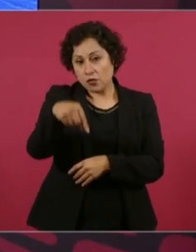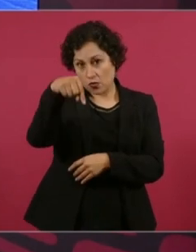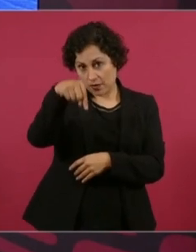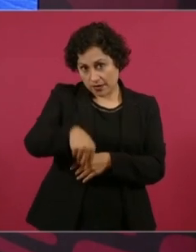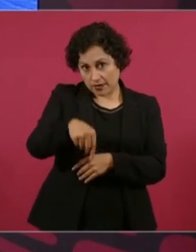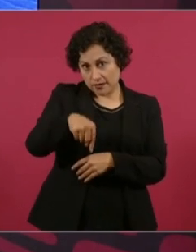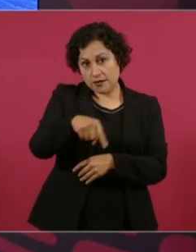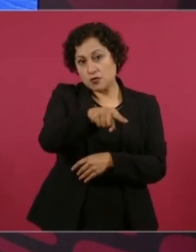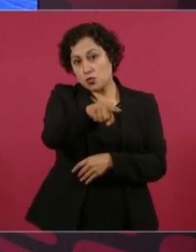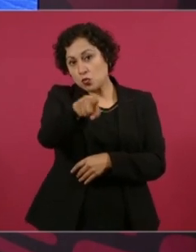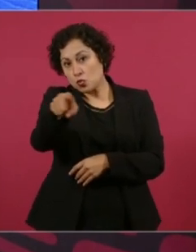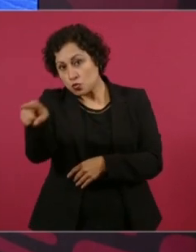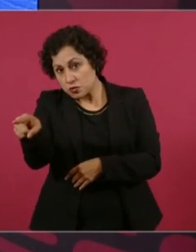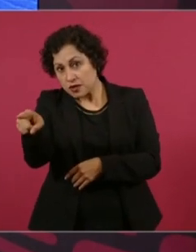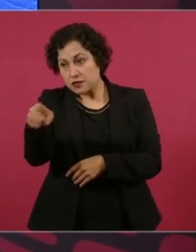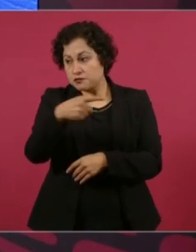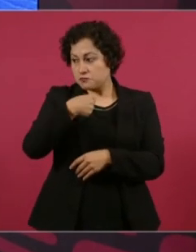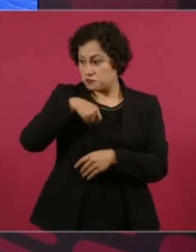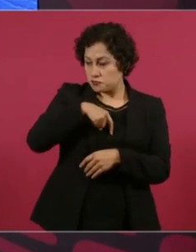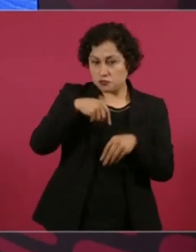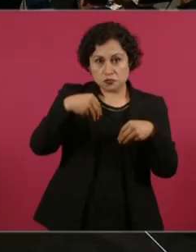y los que vivimos aquí,